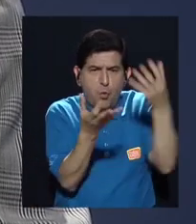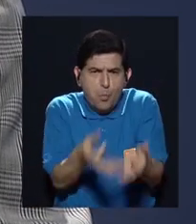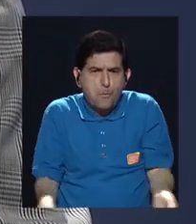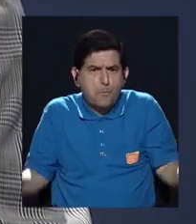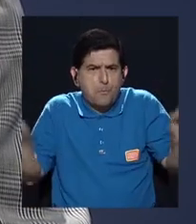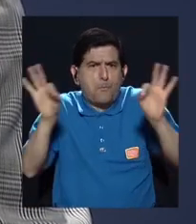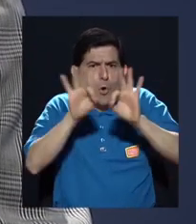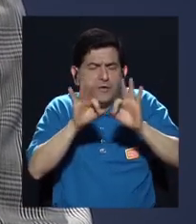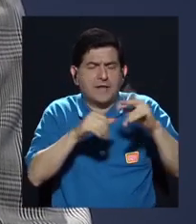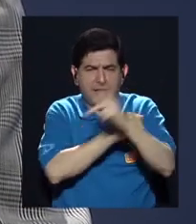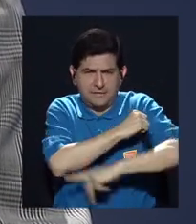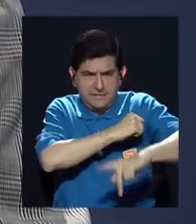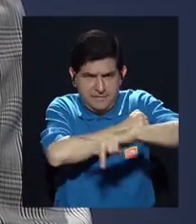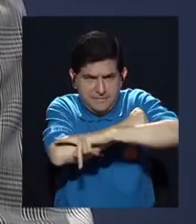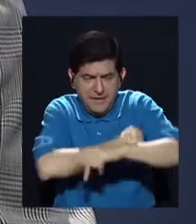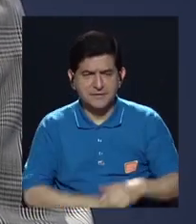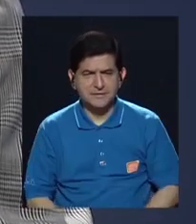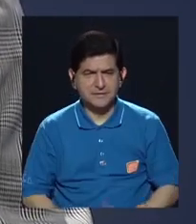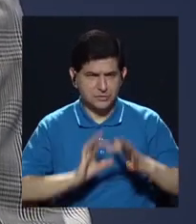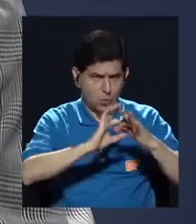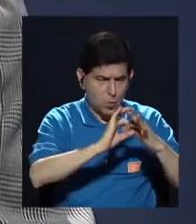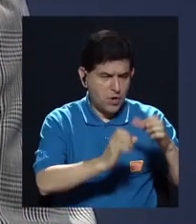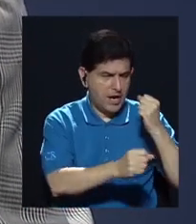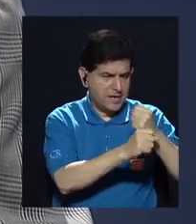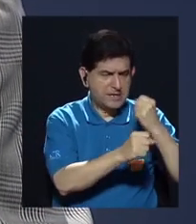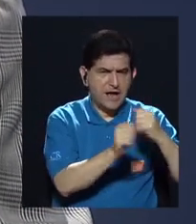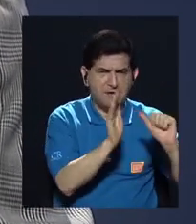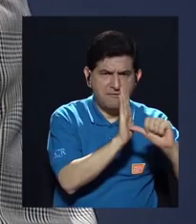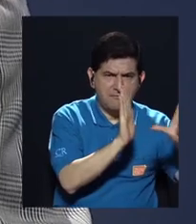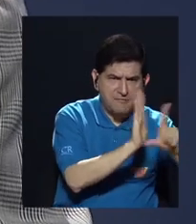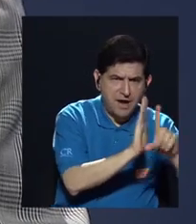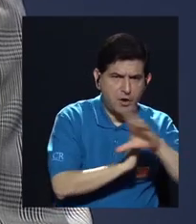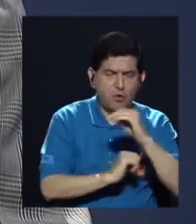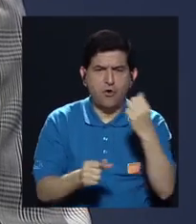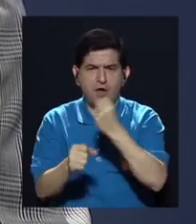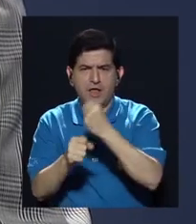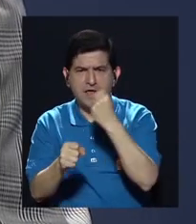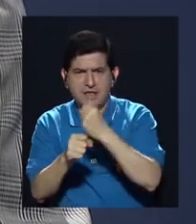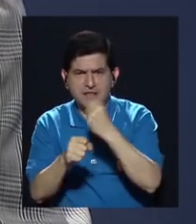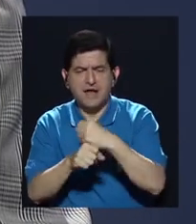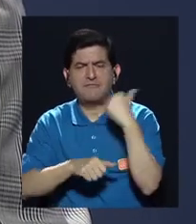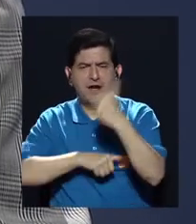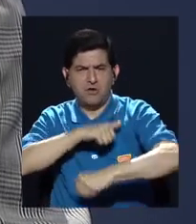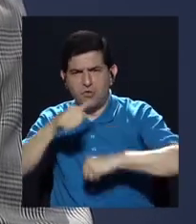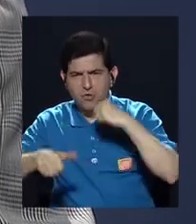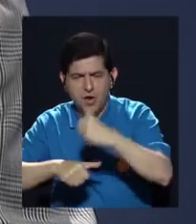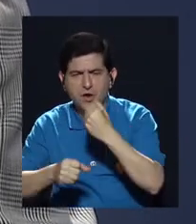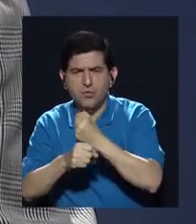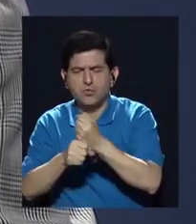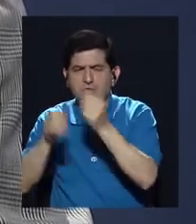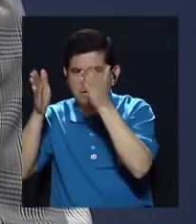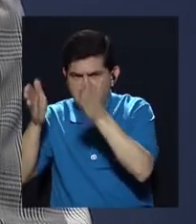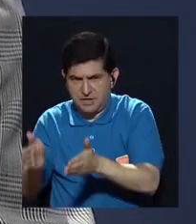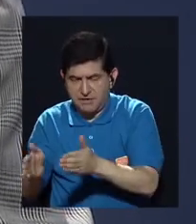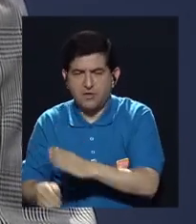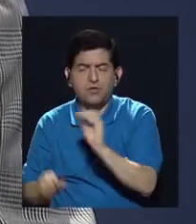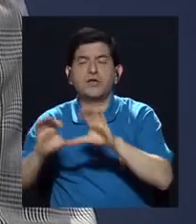muy importante que él hizo al país, ligar el trabajo parlamentario con el trabajo de masas. Con la lucha del trabajador.